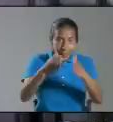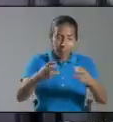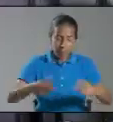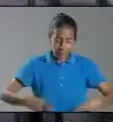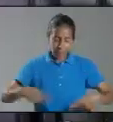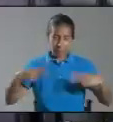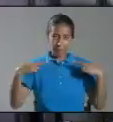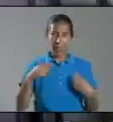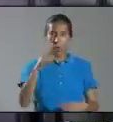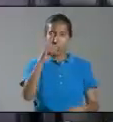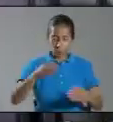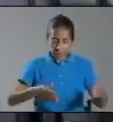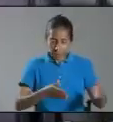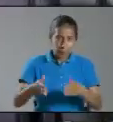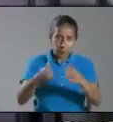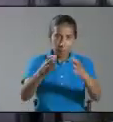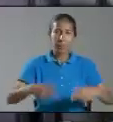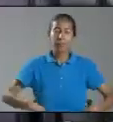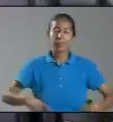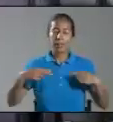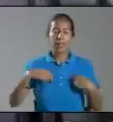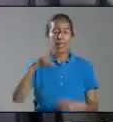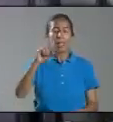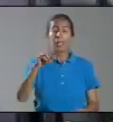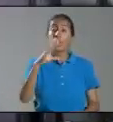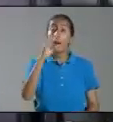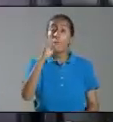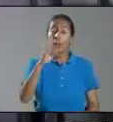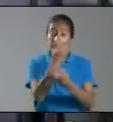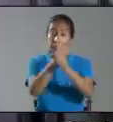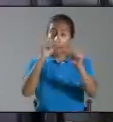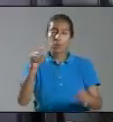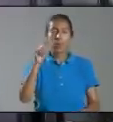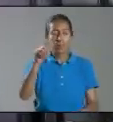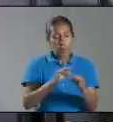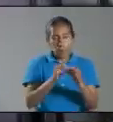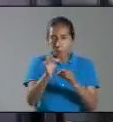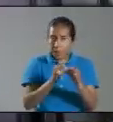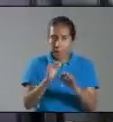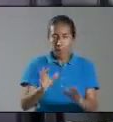Uno de los caminos de la vida. Y no estoy hablando de salvación. Eso ya lo expliqué.